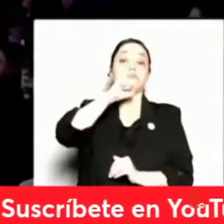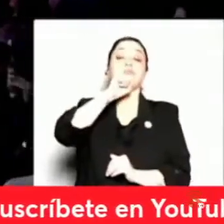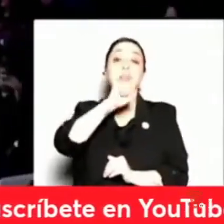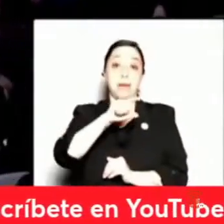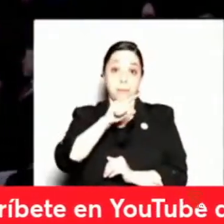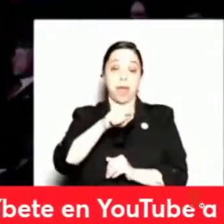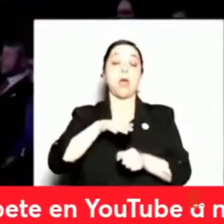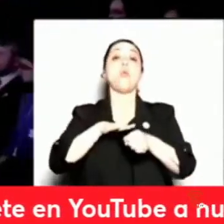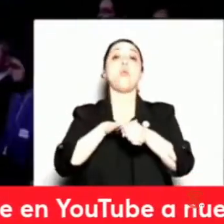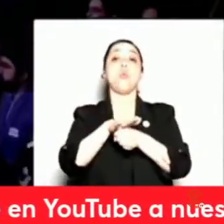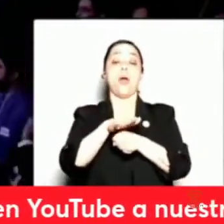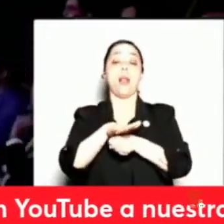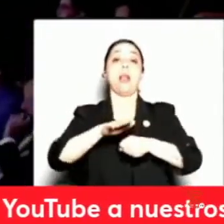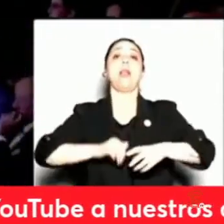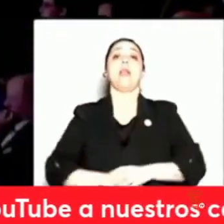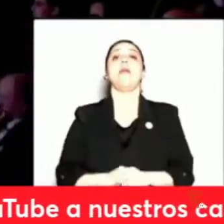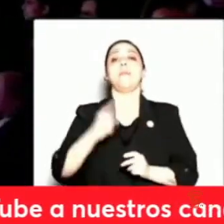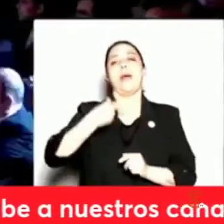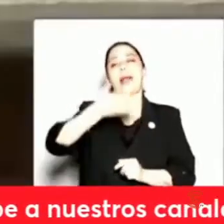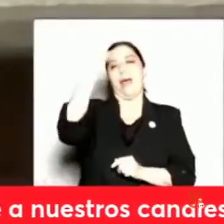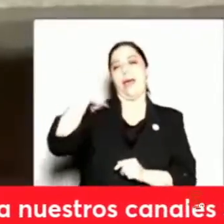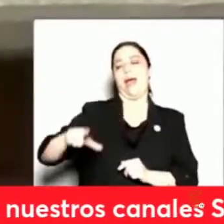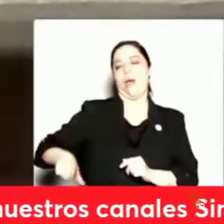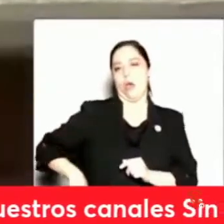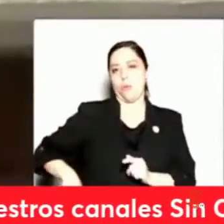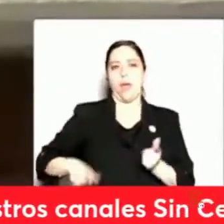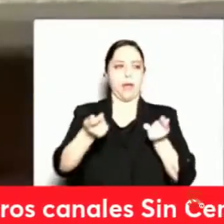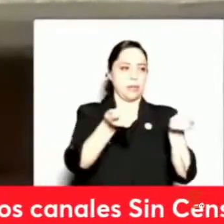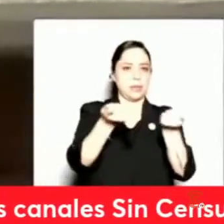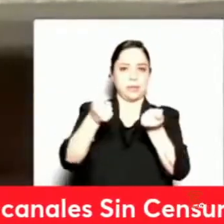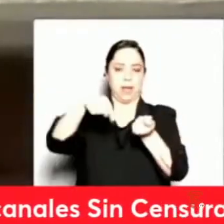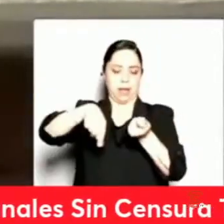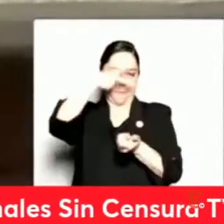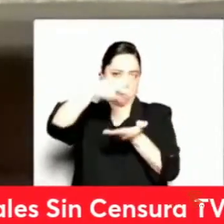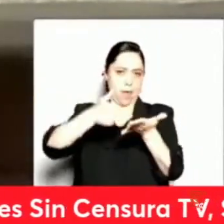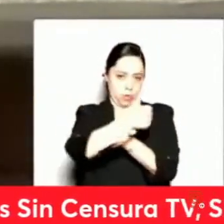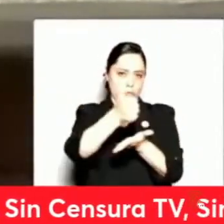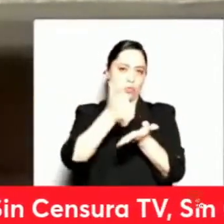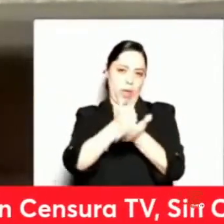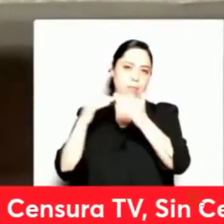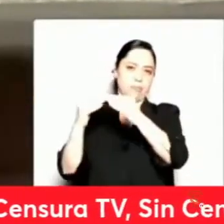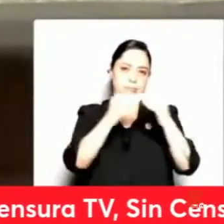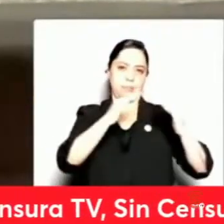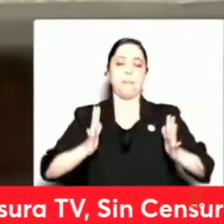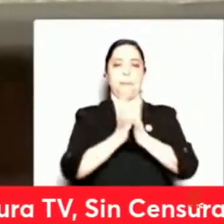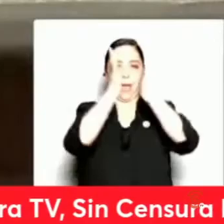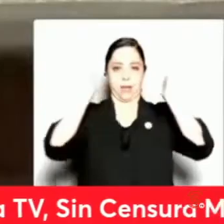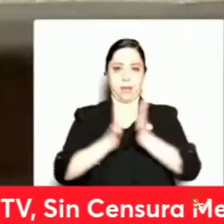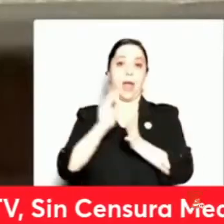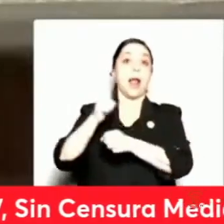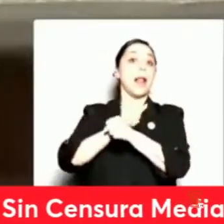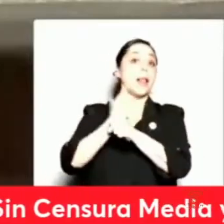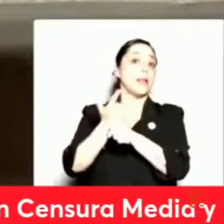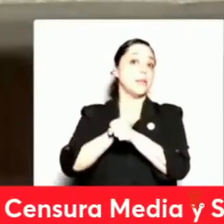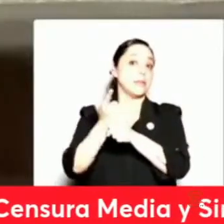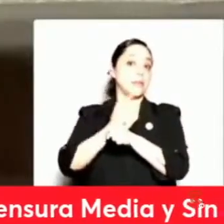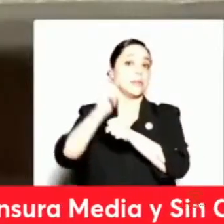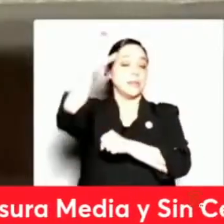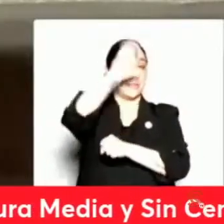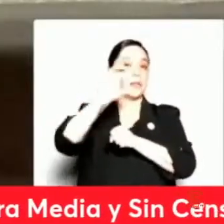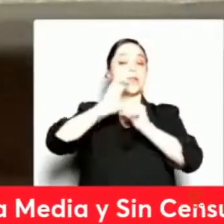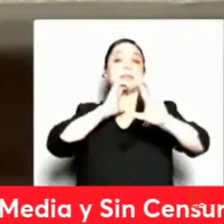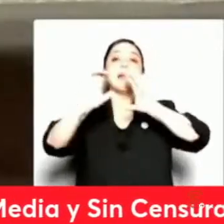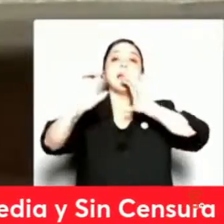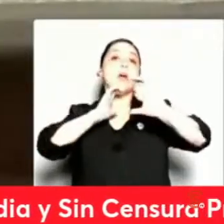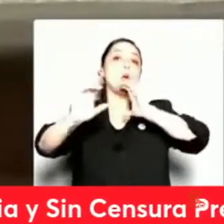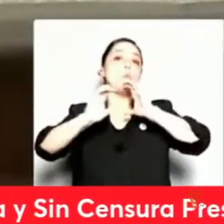trabajará para la gobernabilidad democrática de esta ciudad. Gracias. Es licenciado en Ciencias de la